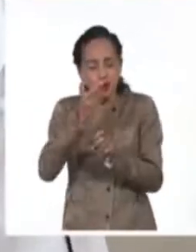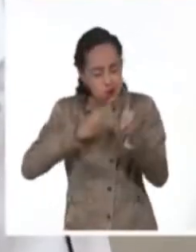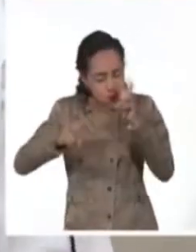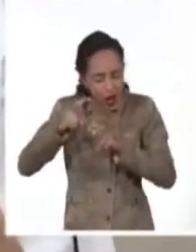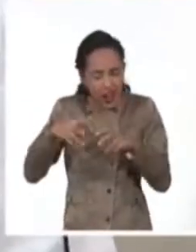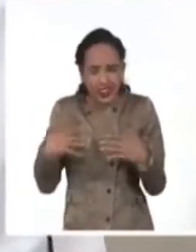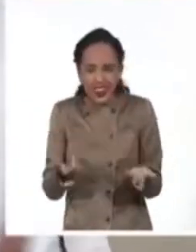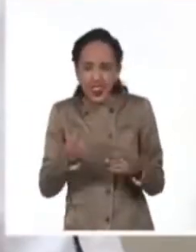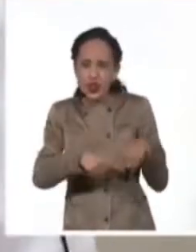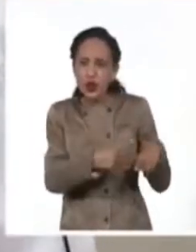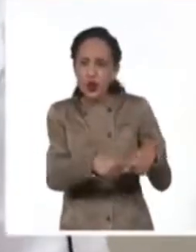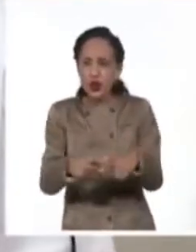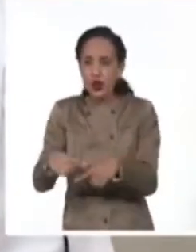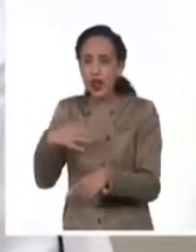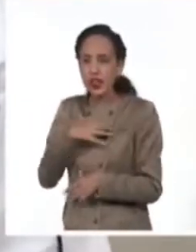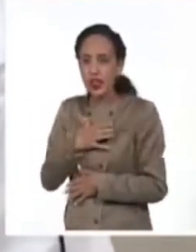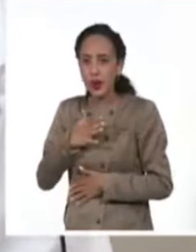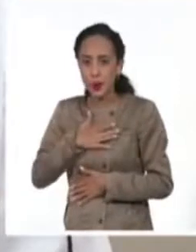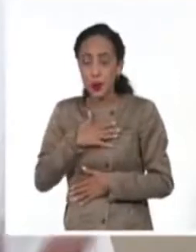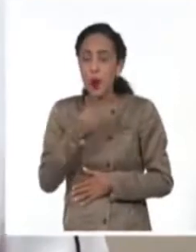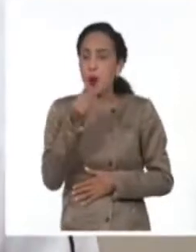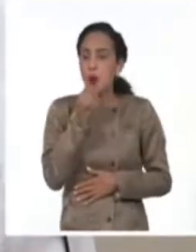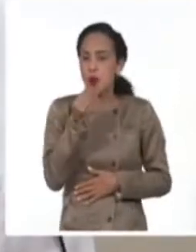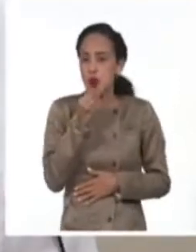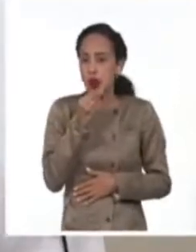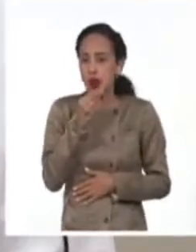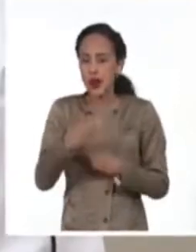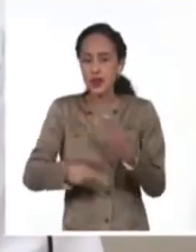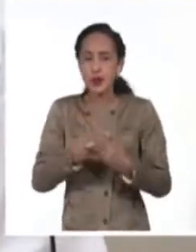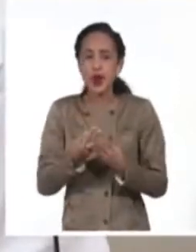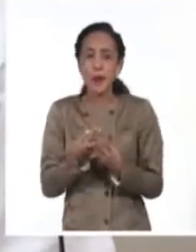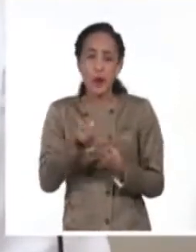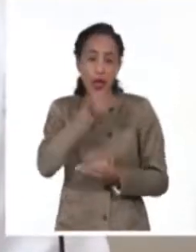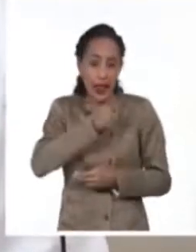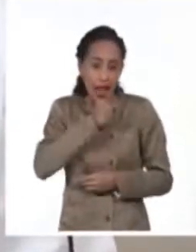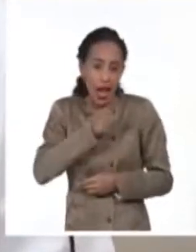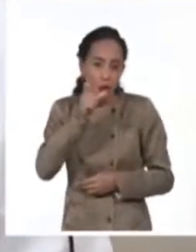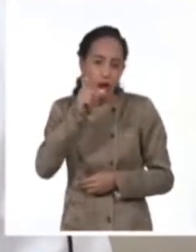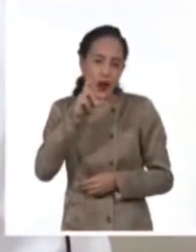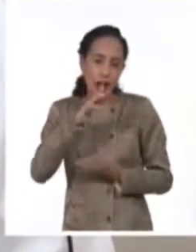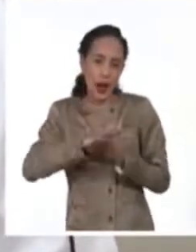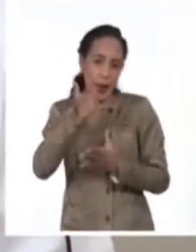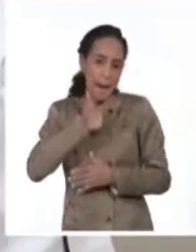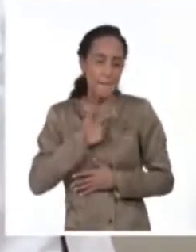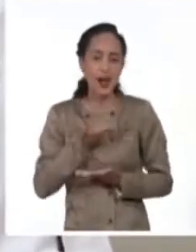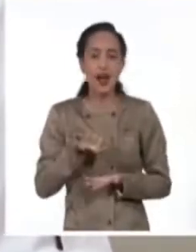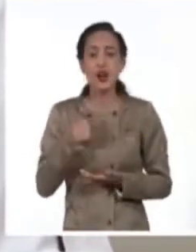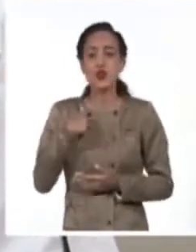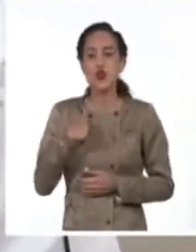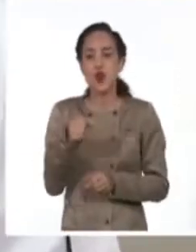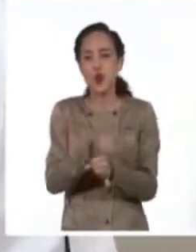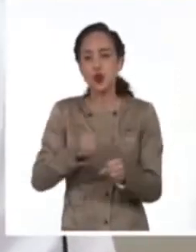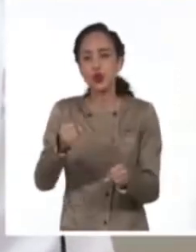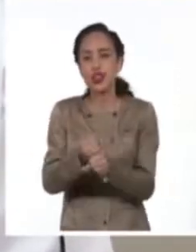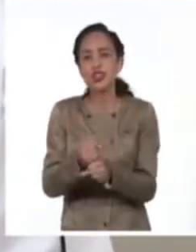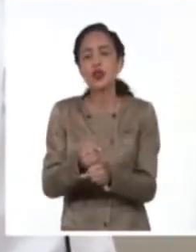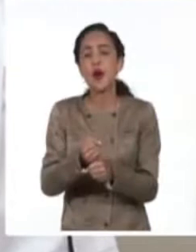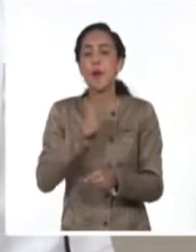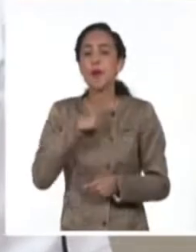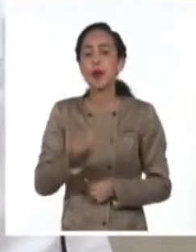productos tengo en mi mercado que me pueda aportar cremosidad a mis preparaciones. Es decir, ahí utilizo la leche del coco,